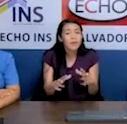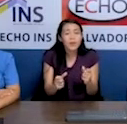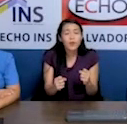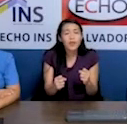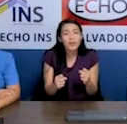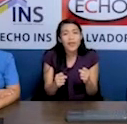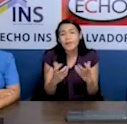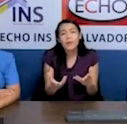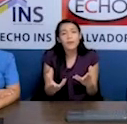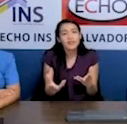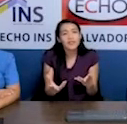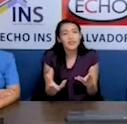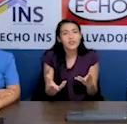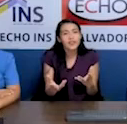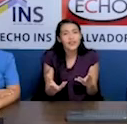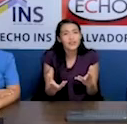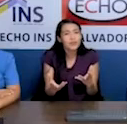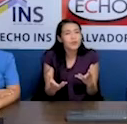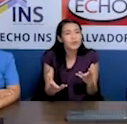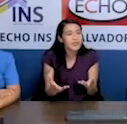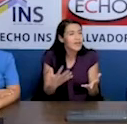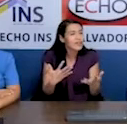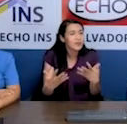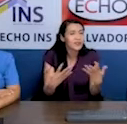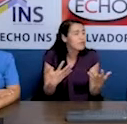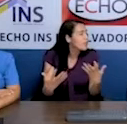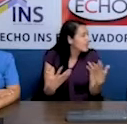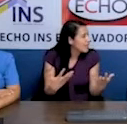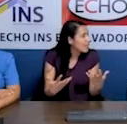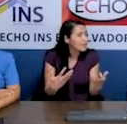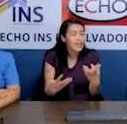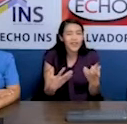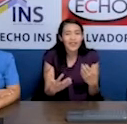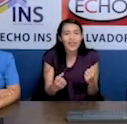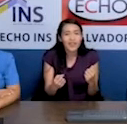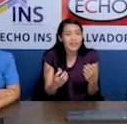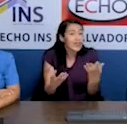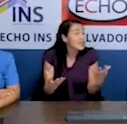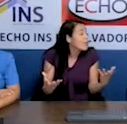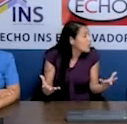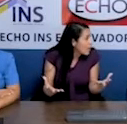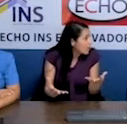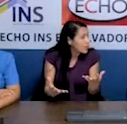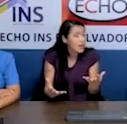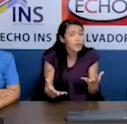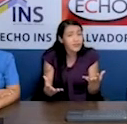explicado, pero por la misma presentación de las crisis convulsivas que son tan floridas, escandalosas, podríamos